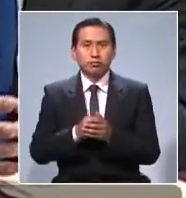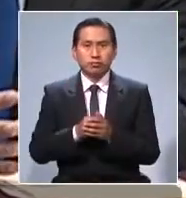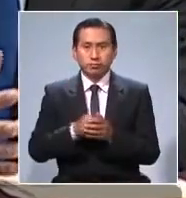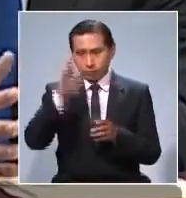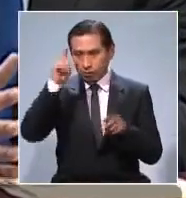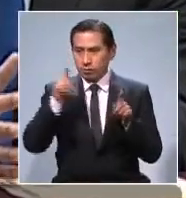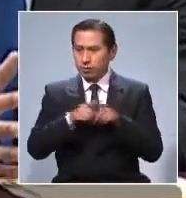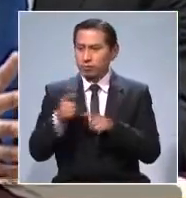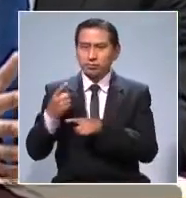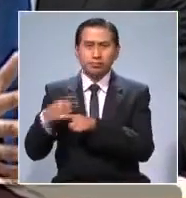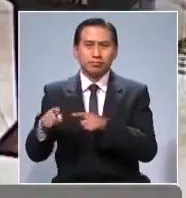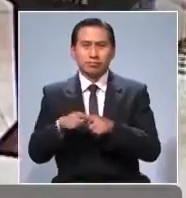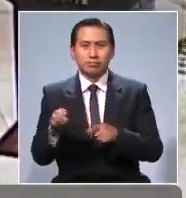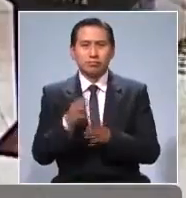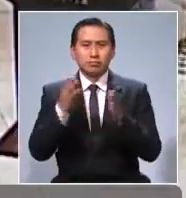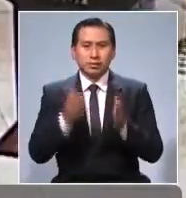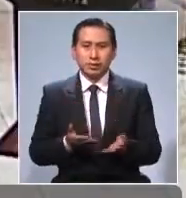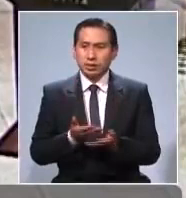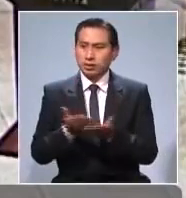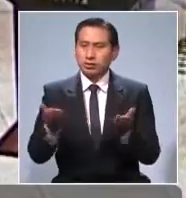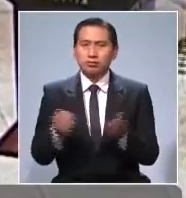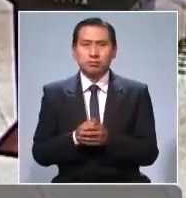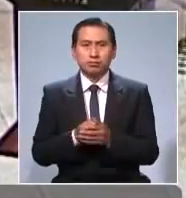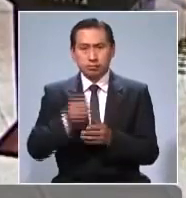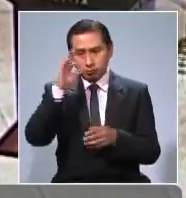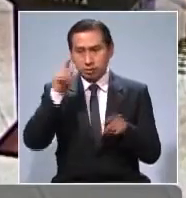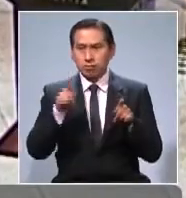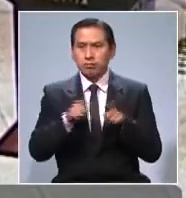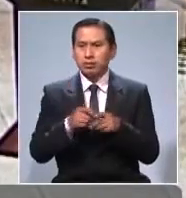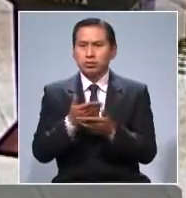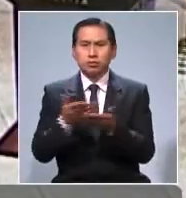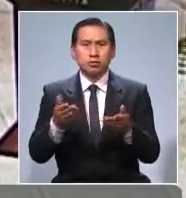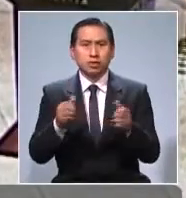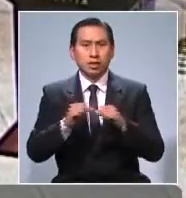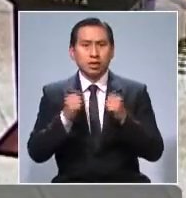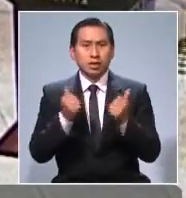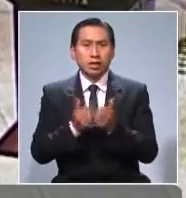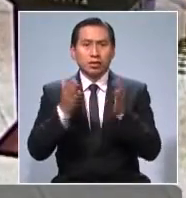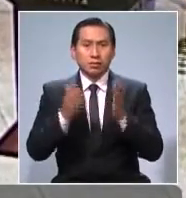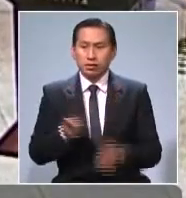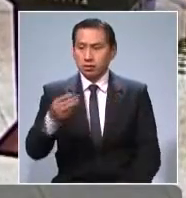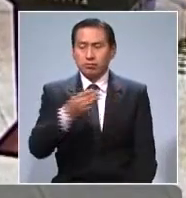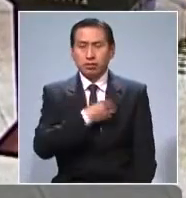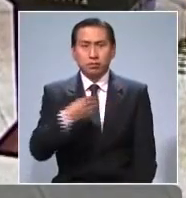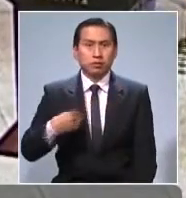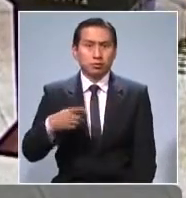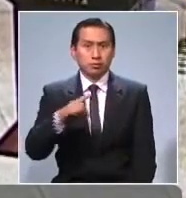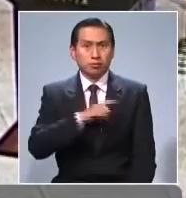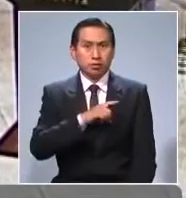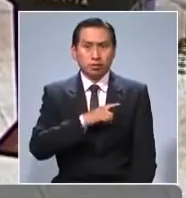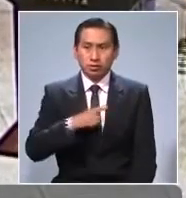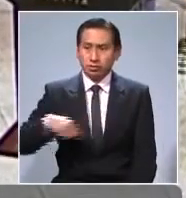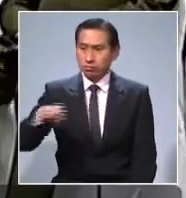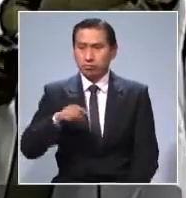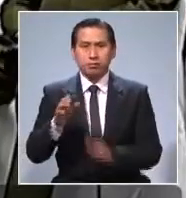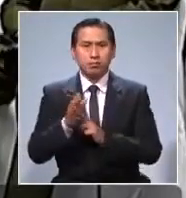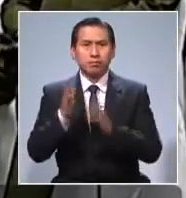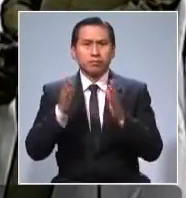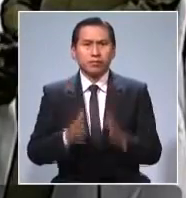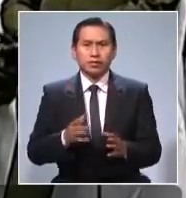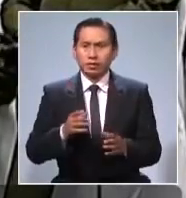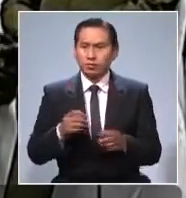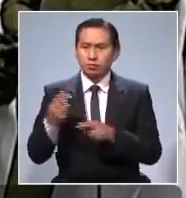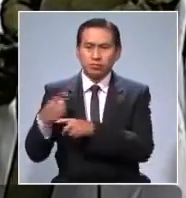Hermanos ministros y ministras de Estado. Hermanos asambleístas, miembros de la Policía Boliviana, representantes de las